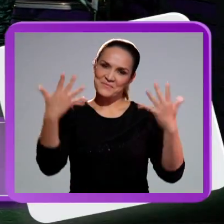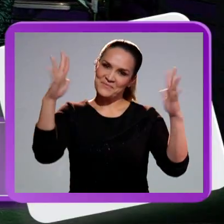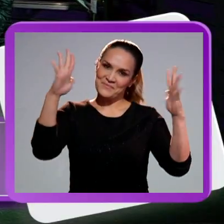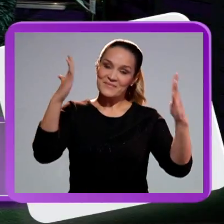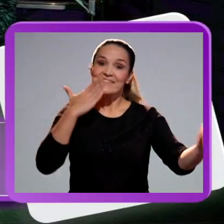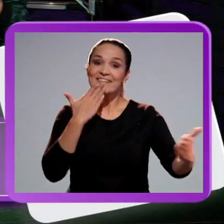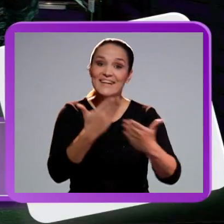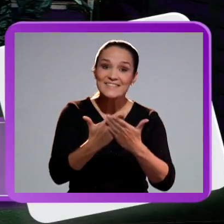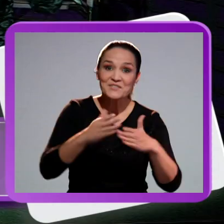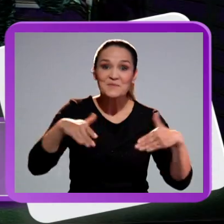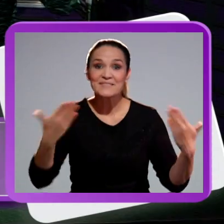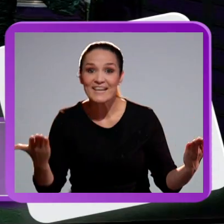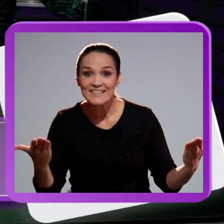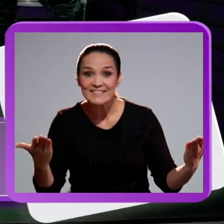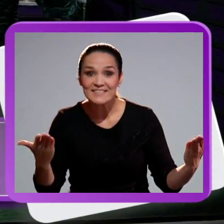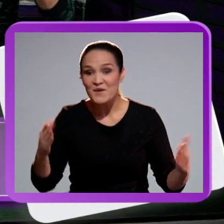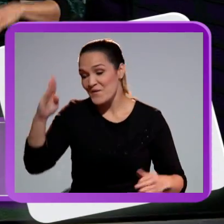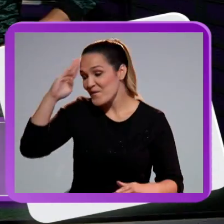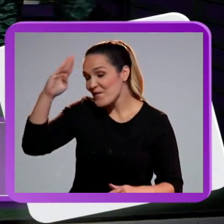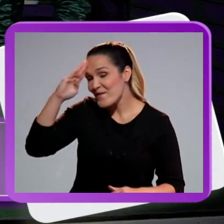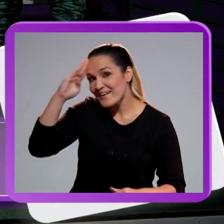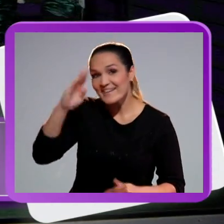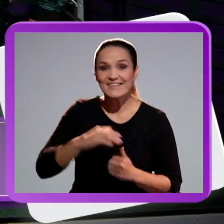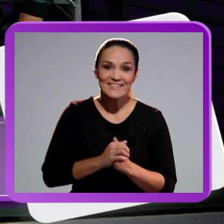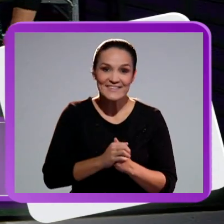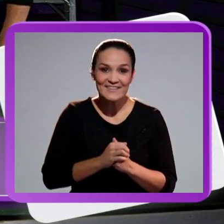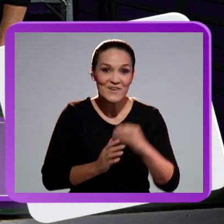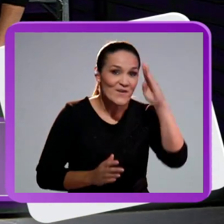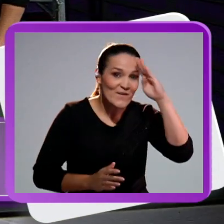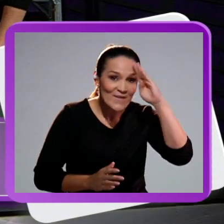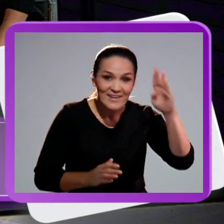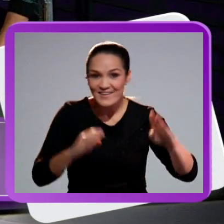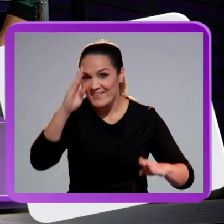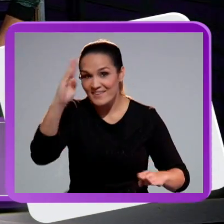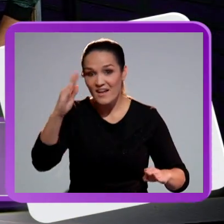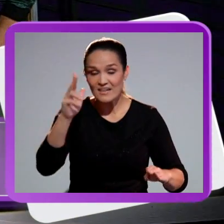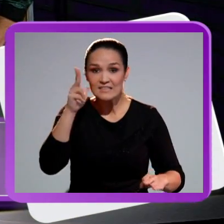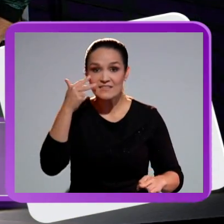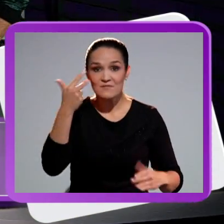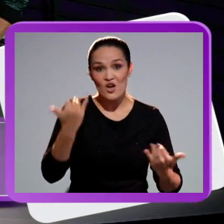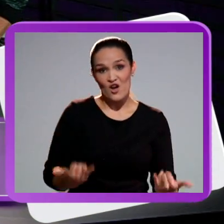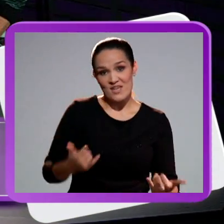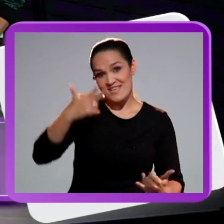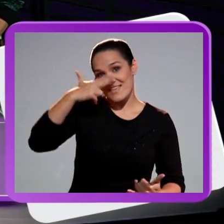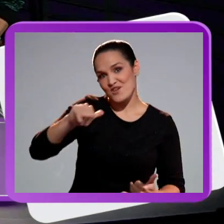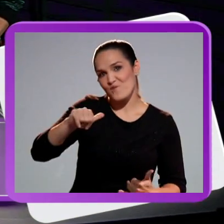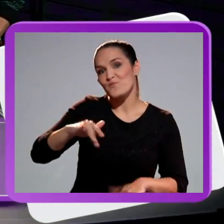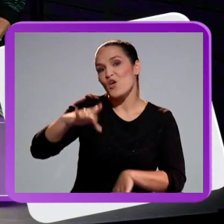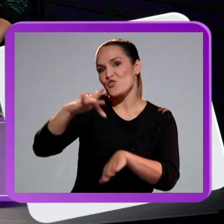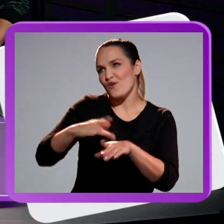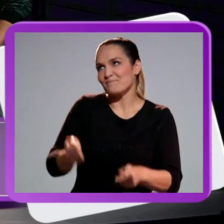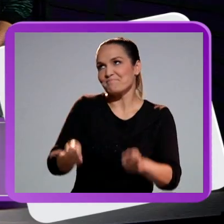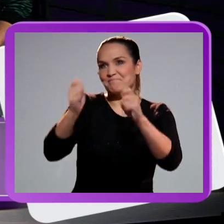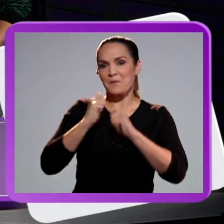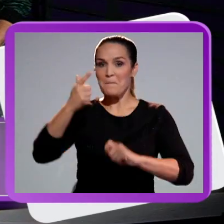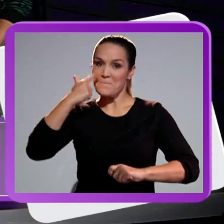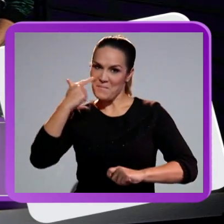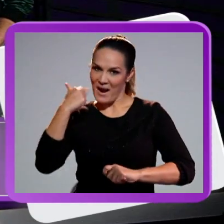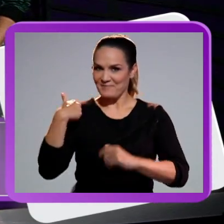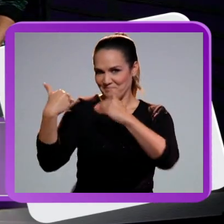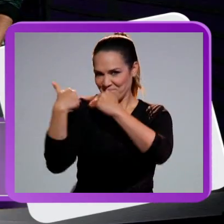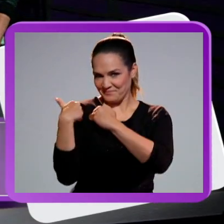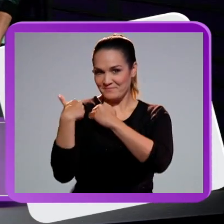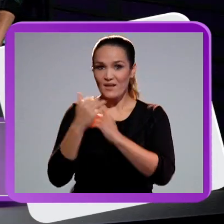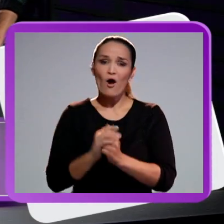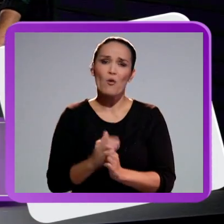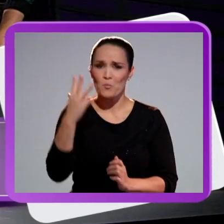Gracias, ¿cómo están? Hola. ¿Listen? Hoy tengo a mi hijo porque me tocó cumplir labores de papá. Ven para acá. Ay,